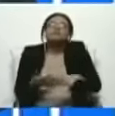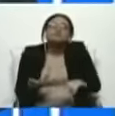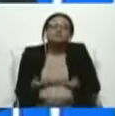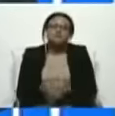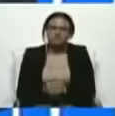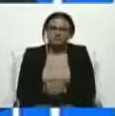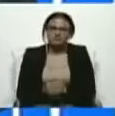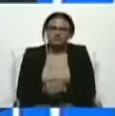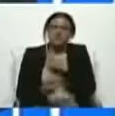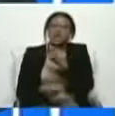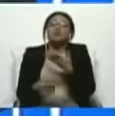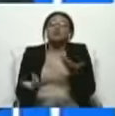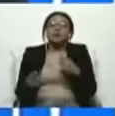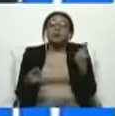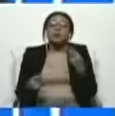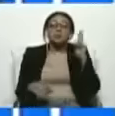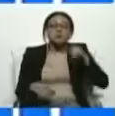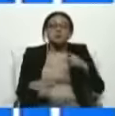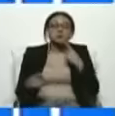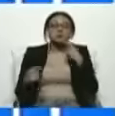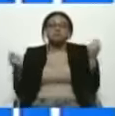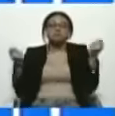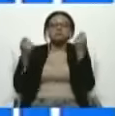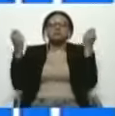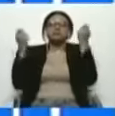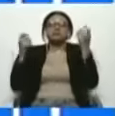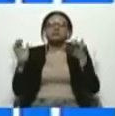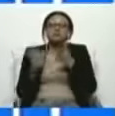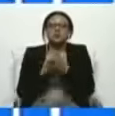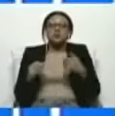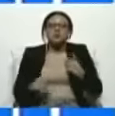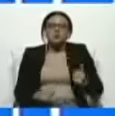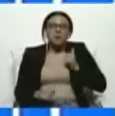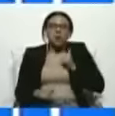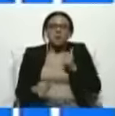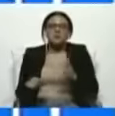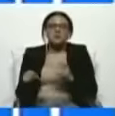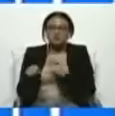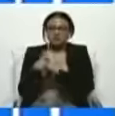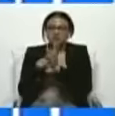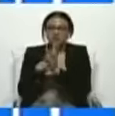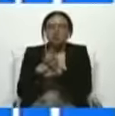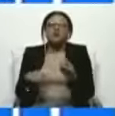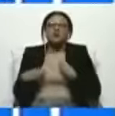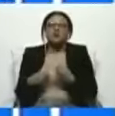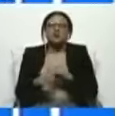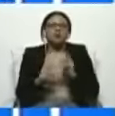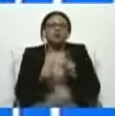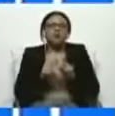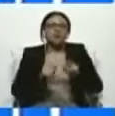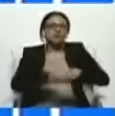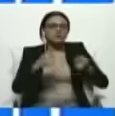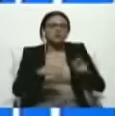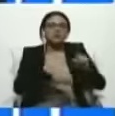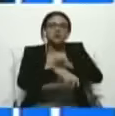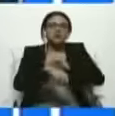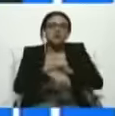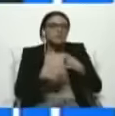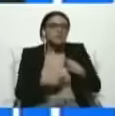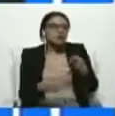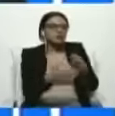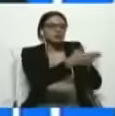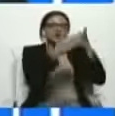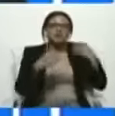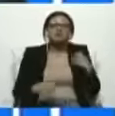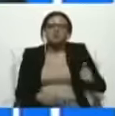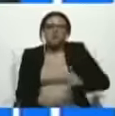Diciendo que el COVID era una oportunidad para derrocar al gobierno de Maduro. Y que arreciara el bloqueo,